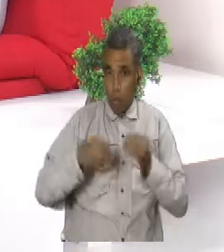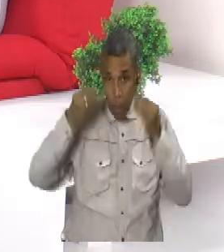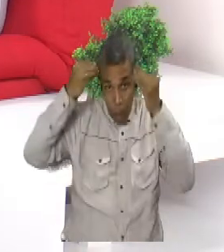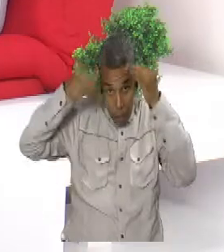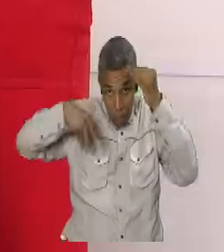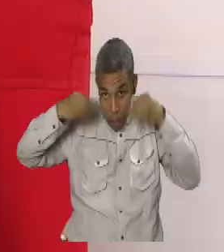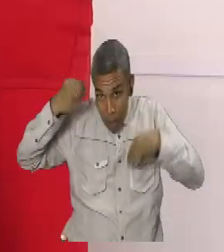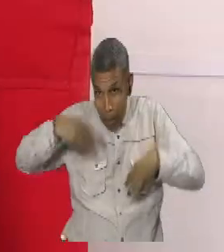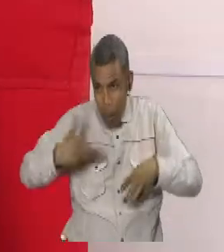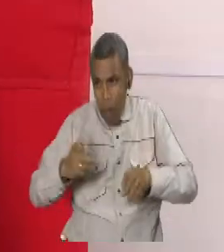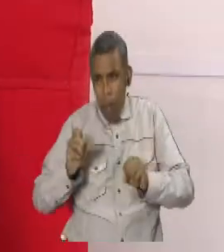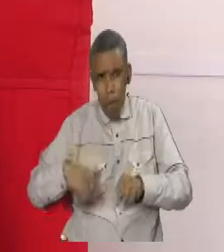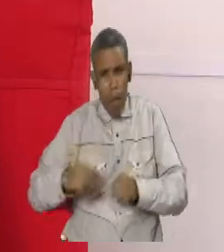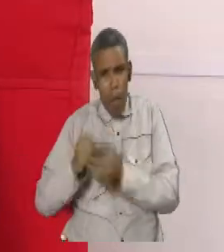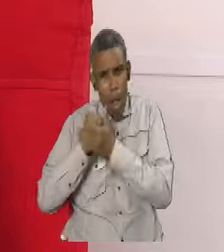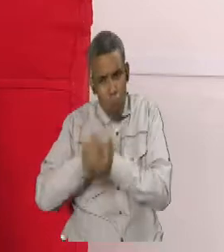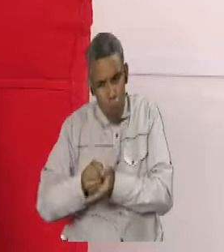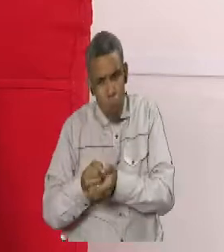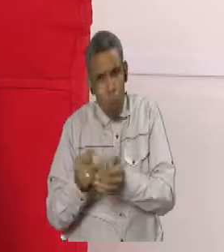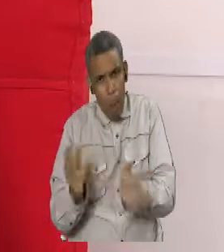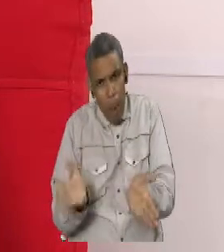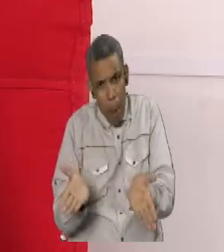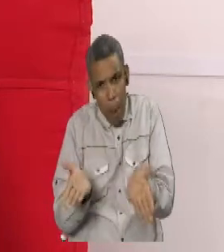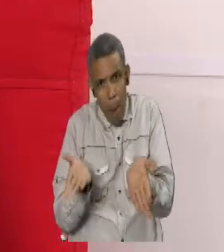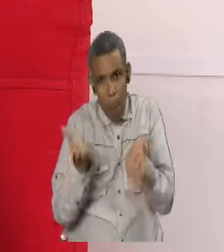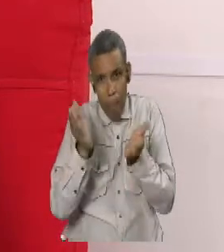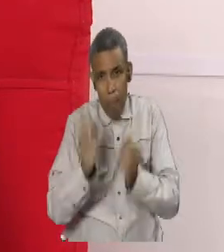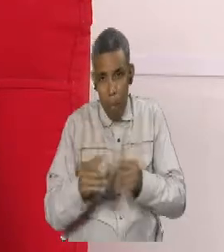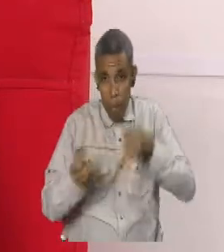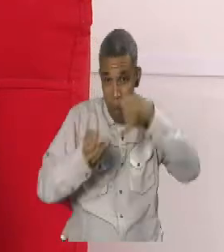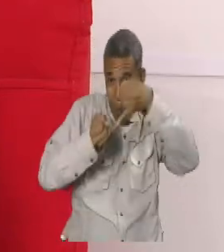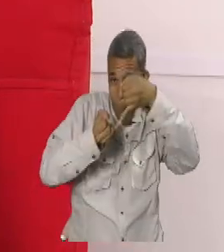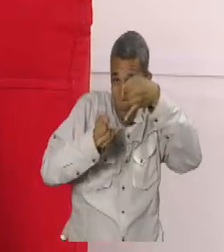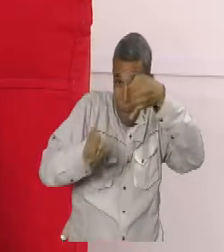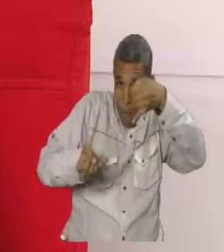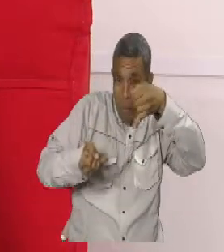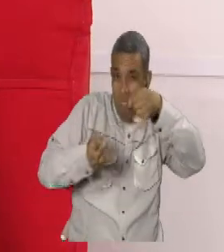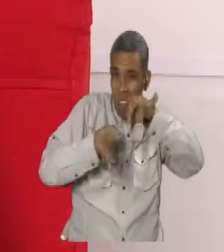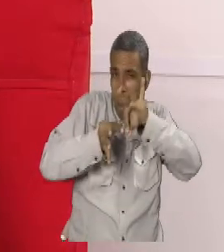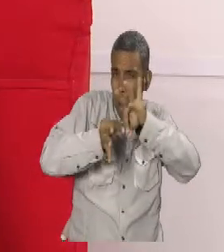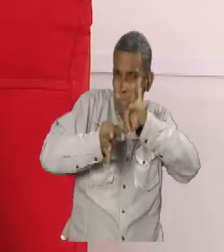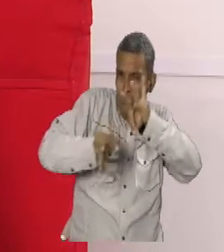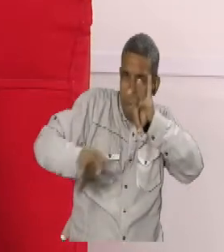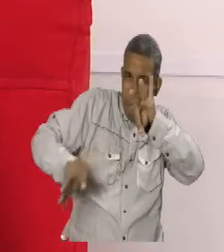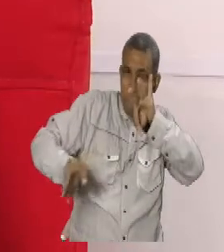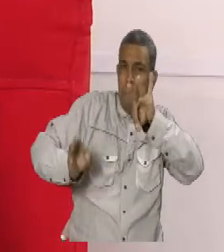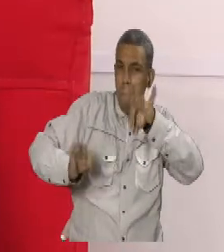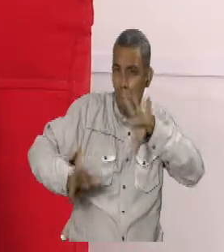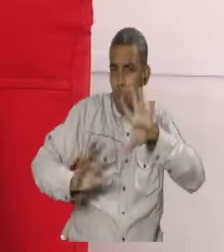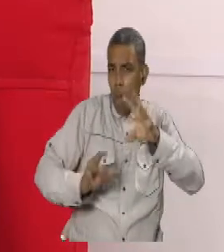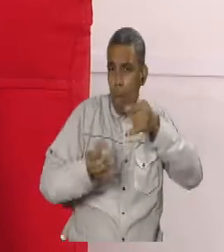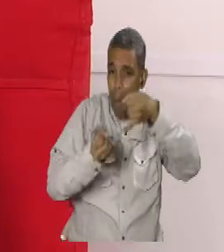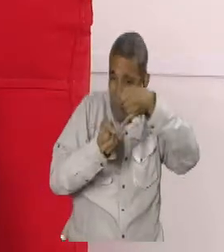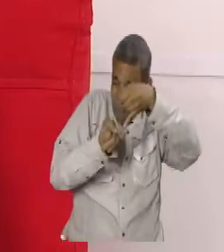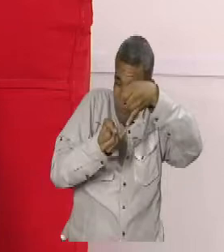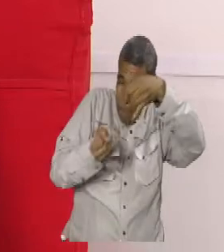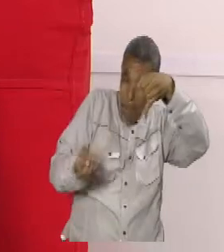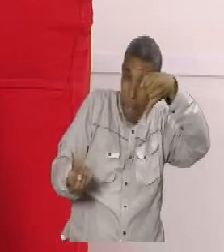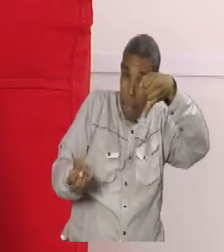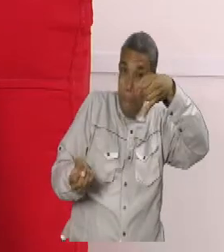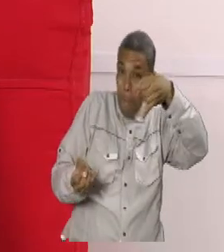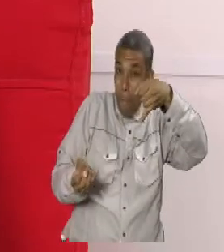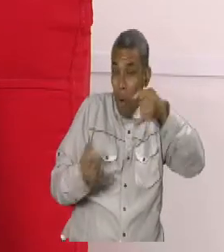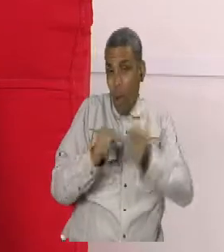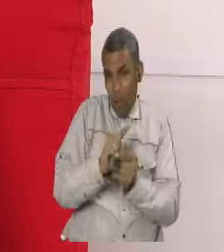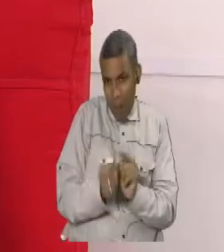cabello, trabajar sobre el grosor del mismo, sí, y sobre la calidad del que tenemos, okay, si tenemos malas costumbres.